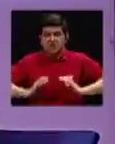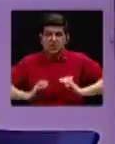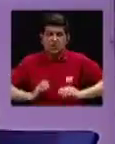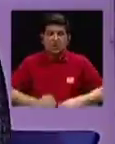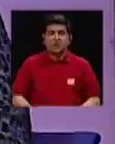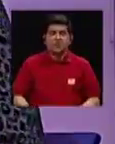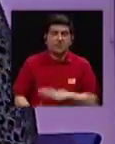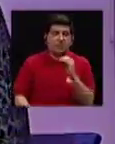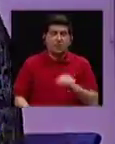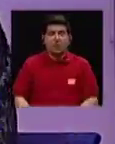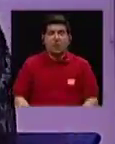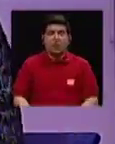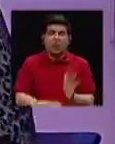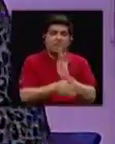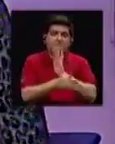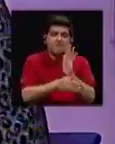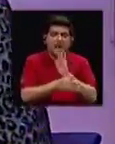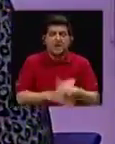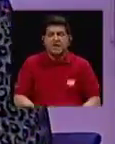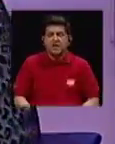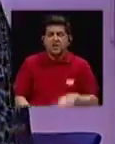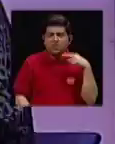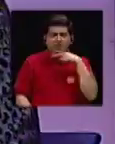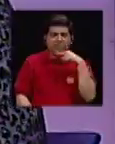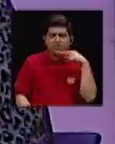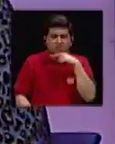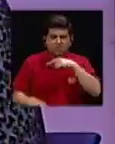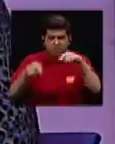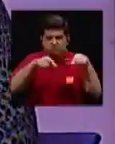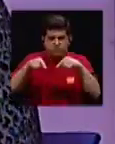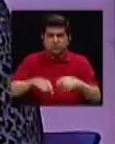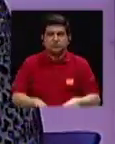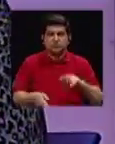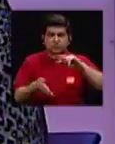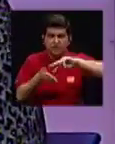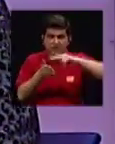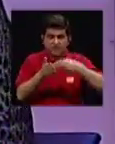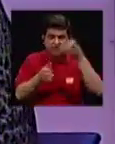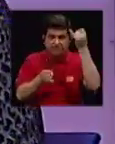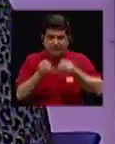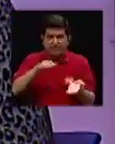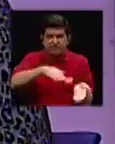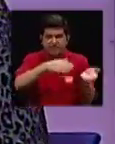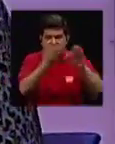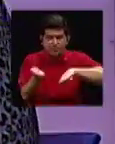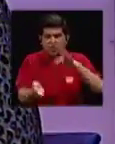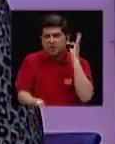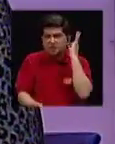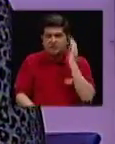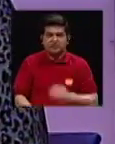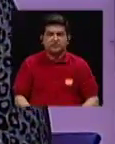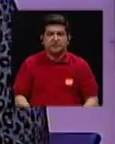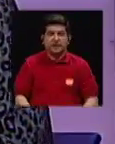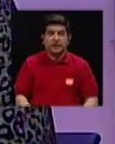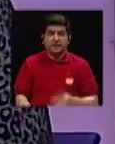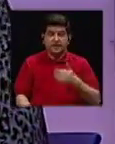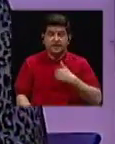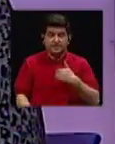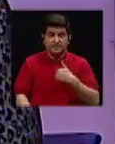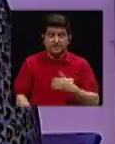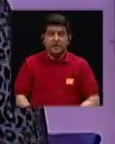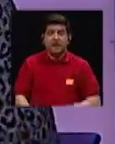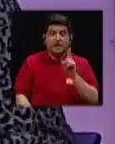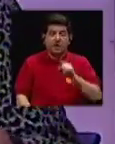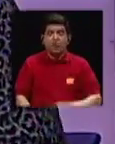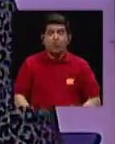órganos exportación de órganos este hacer películas este pornográficas que terminan en la muerte de la de la